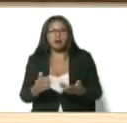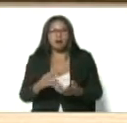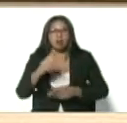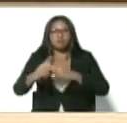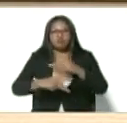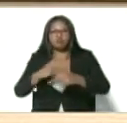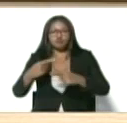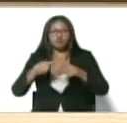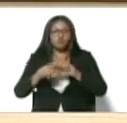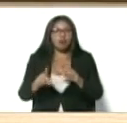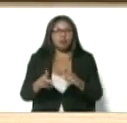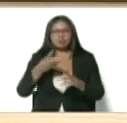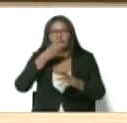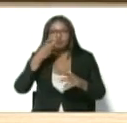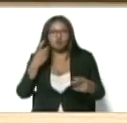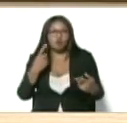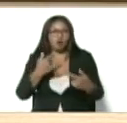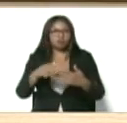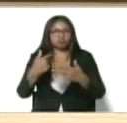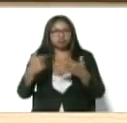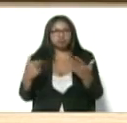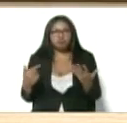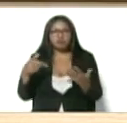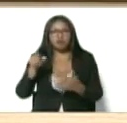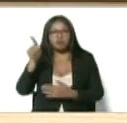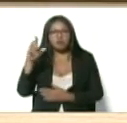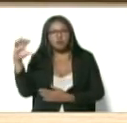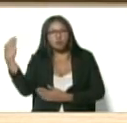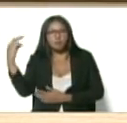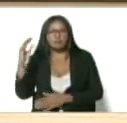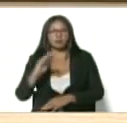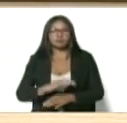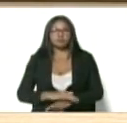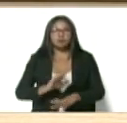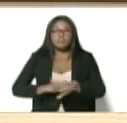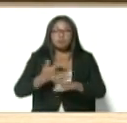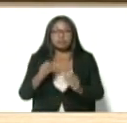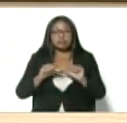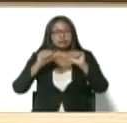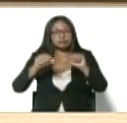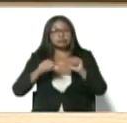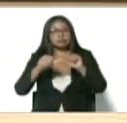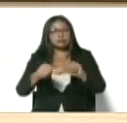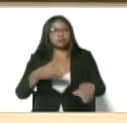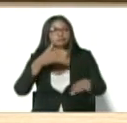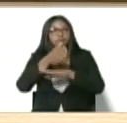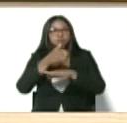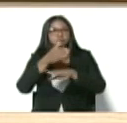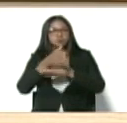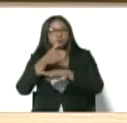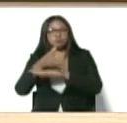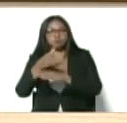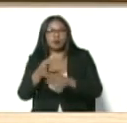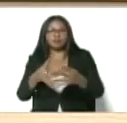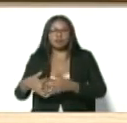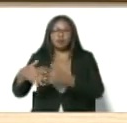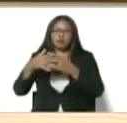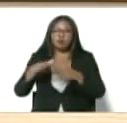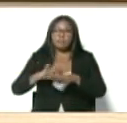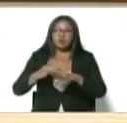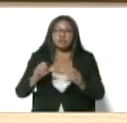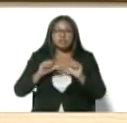producción de cocaína la producción de droga porque esa cocaína sigue entrando a eeuu porque sigue